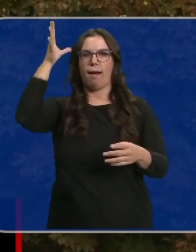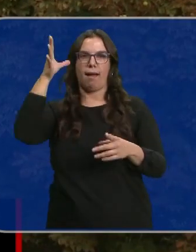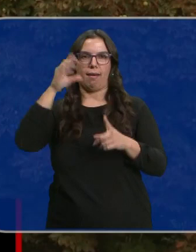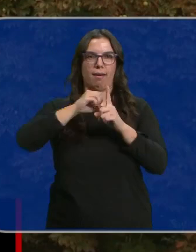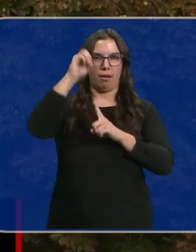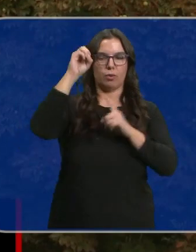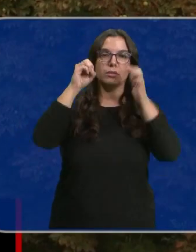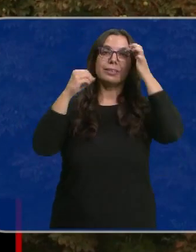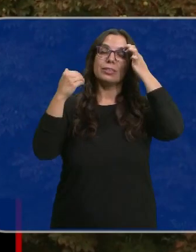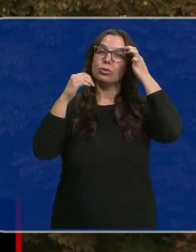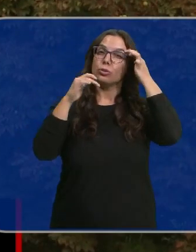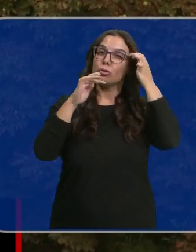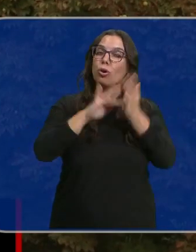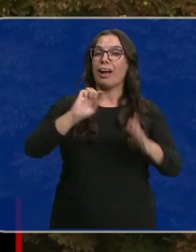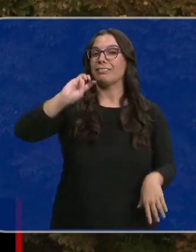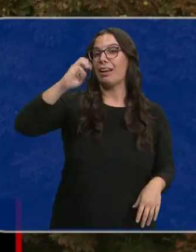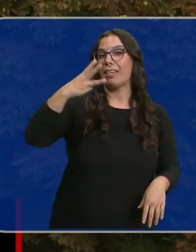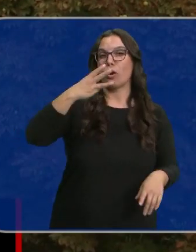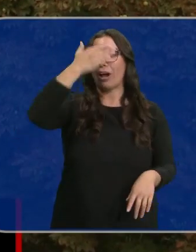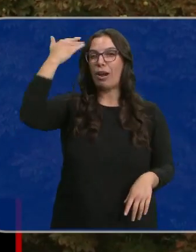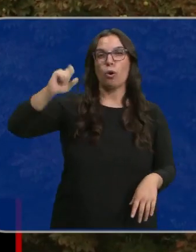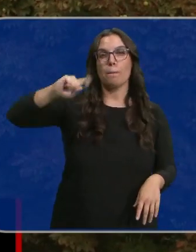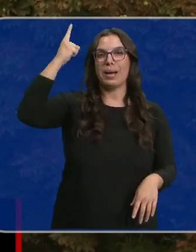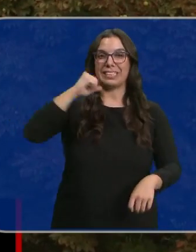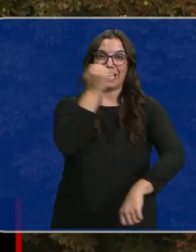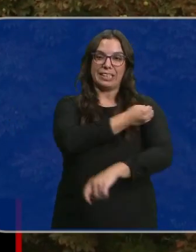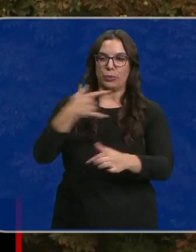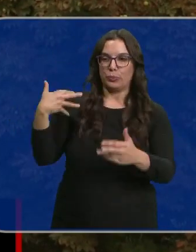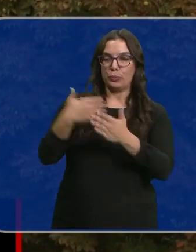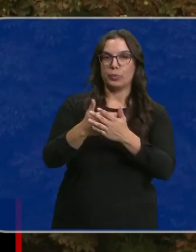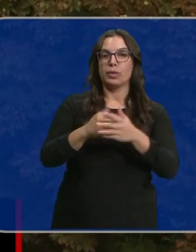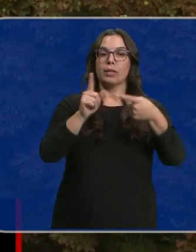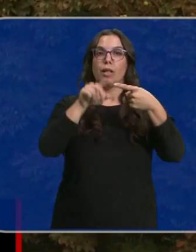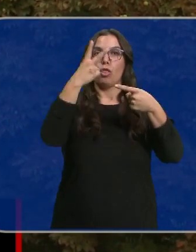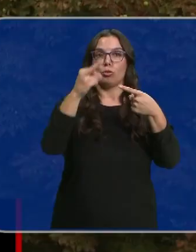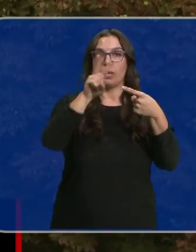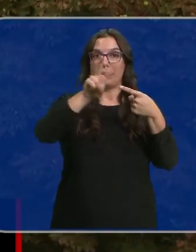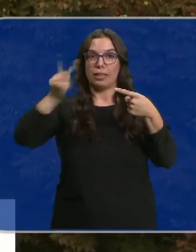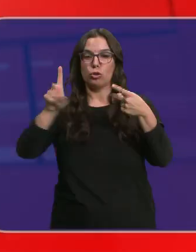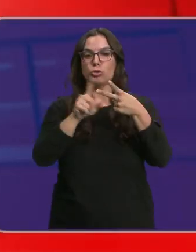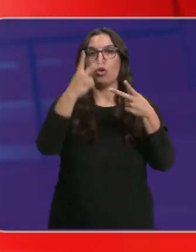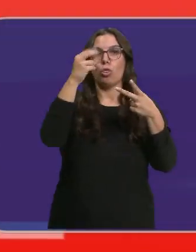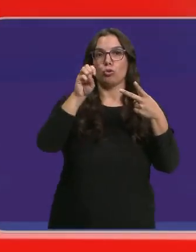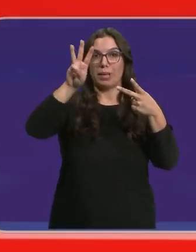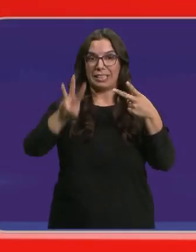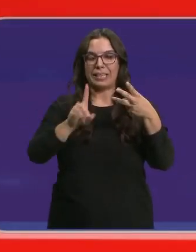hecho, este es el tercero más caluroso del que se tienen registros después del de 2022 y 2003.